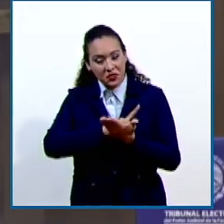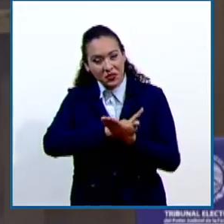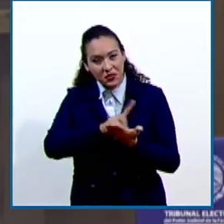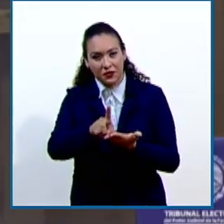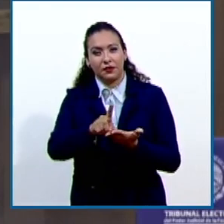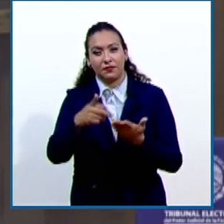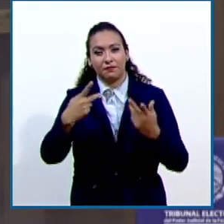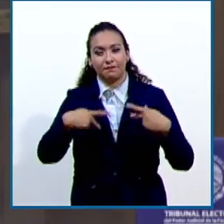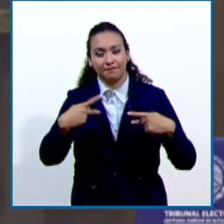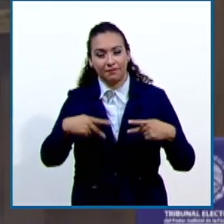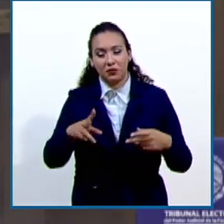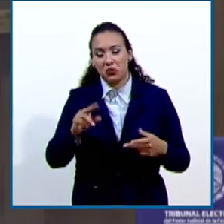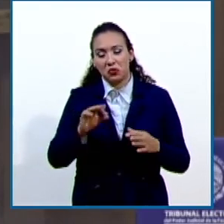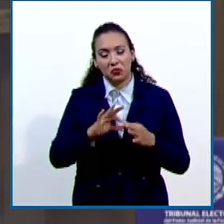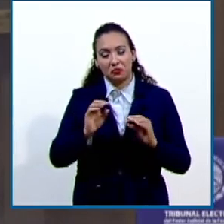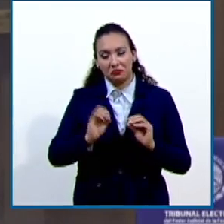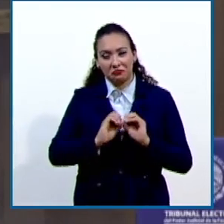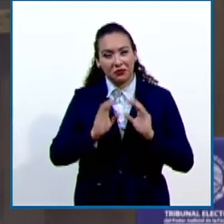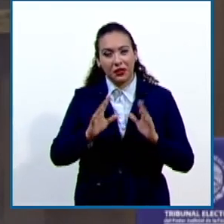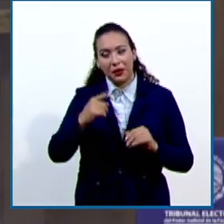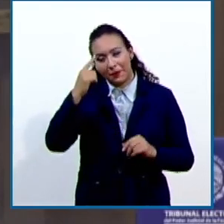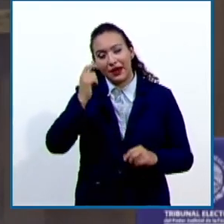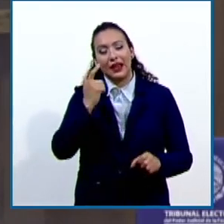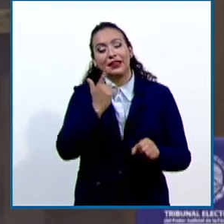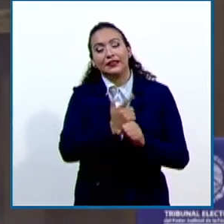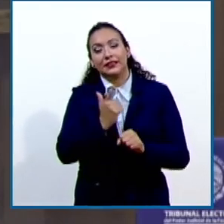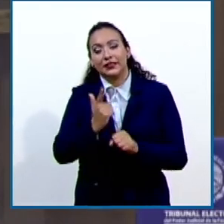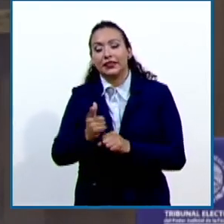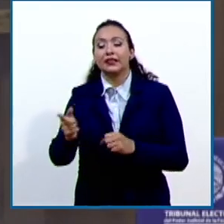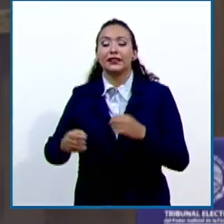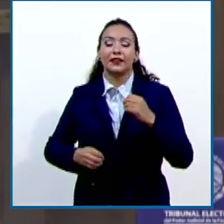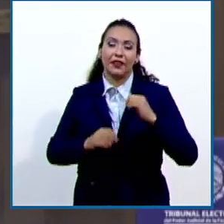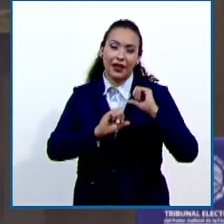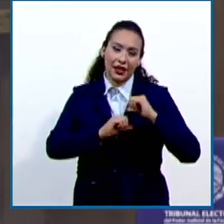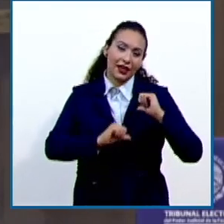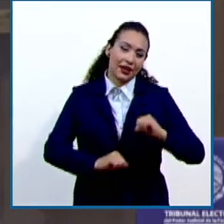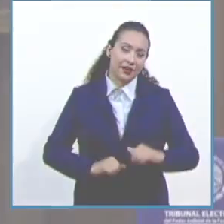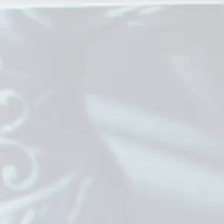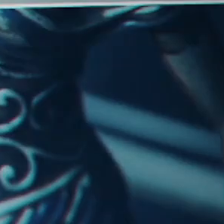o identificable aquellos razonamientos expuestos por el tribunal responsable.